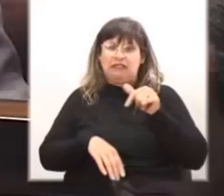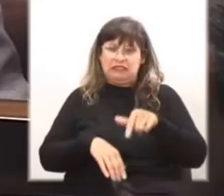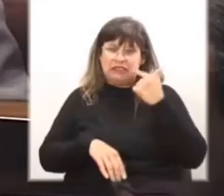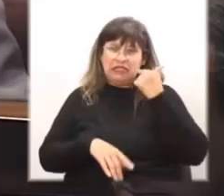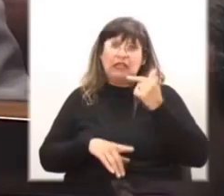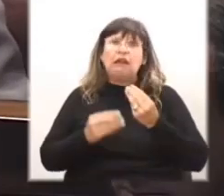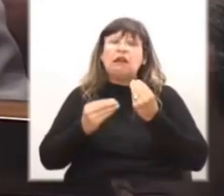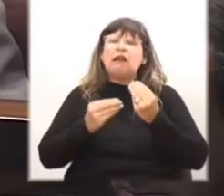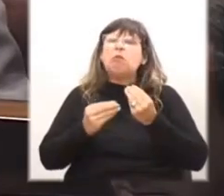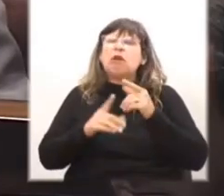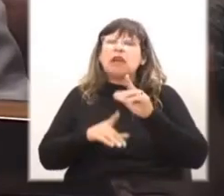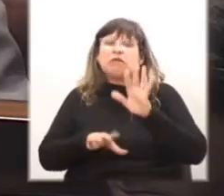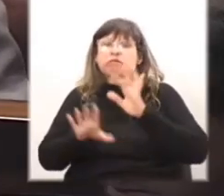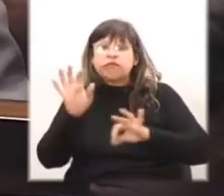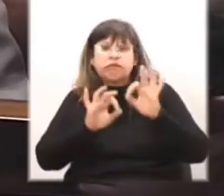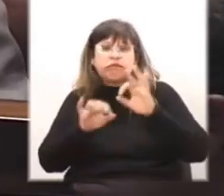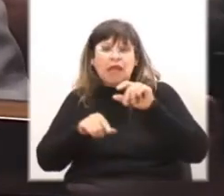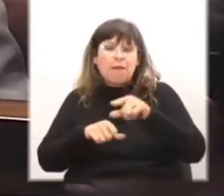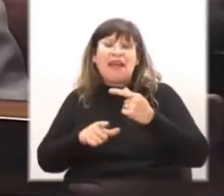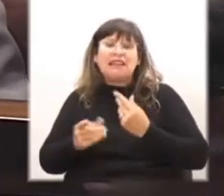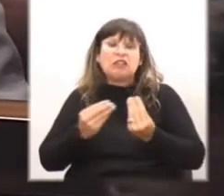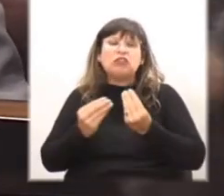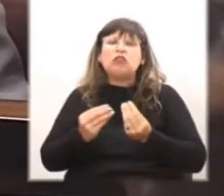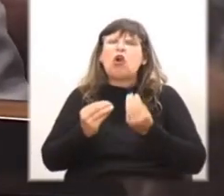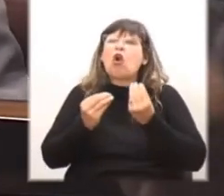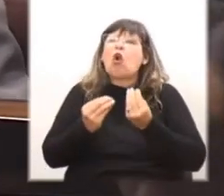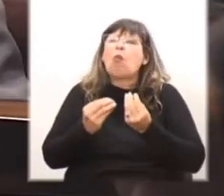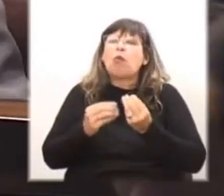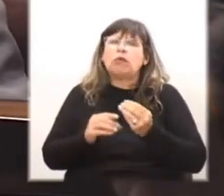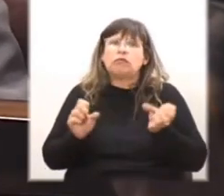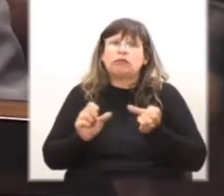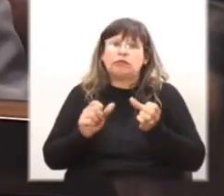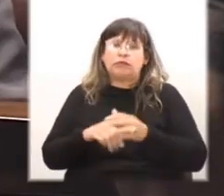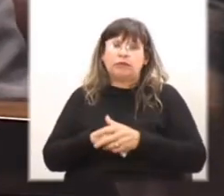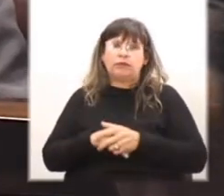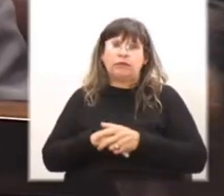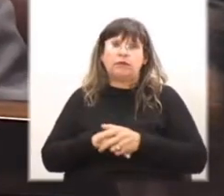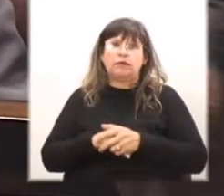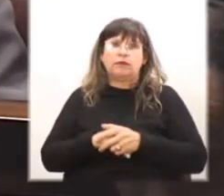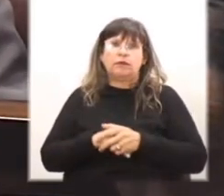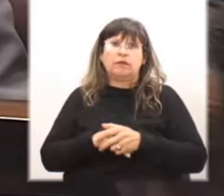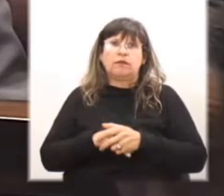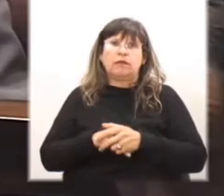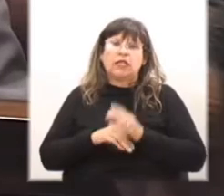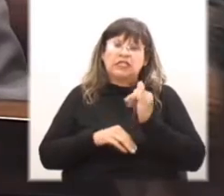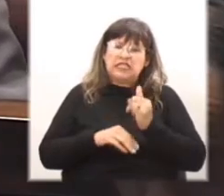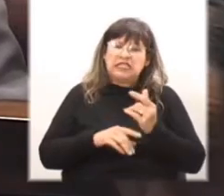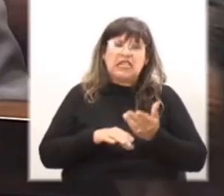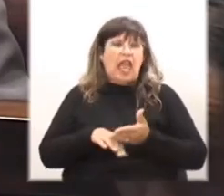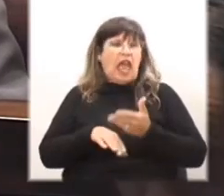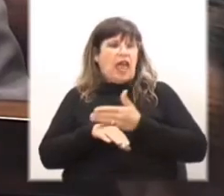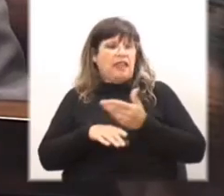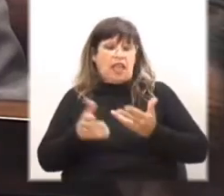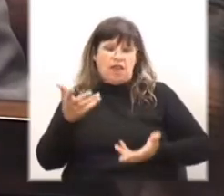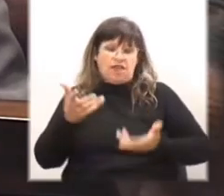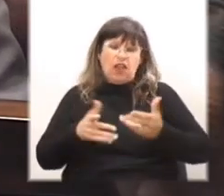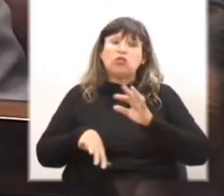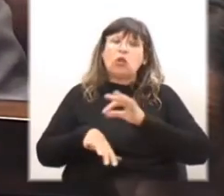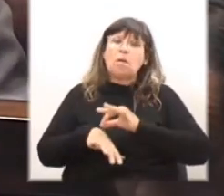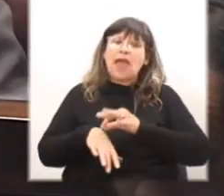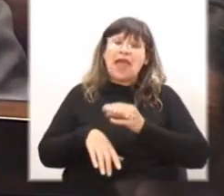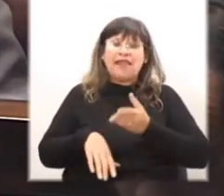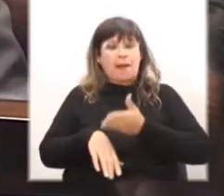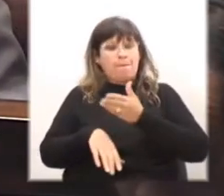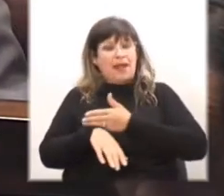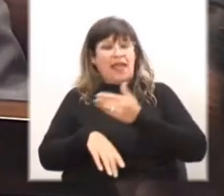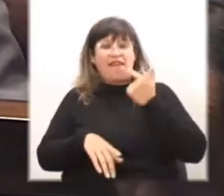criterio se tomó para la selección de estos funcionarios. Gracias. si hubo una evaluación médica previa al